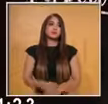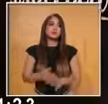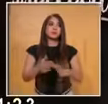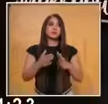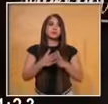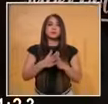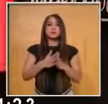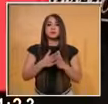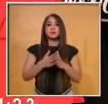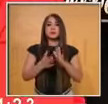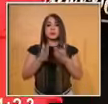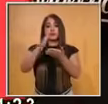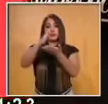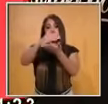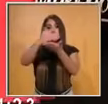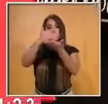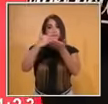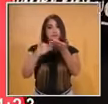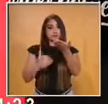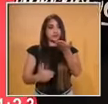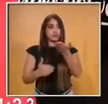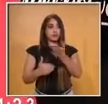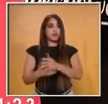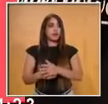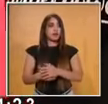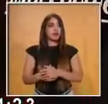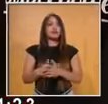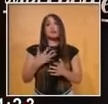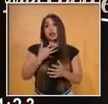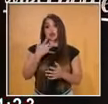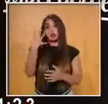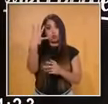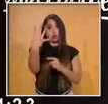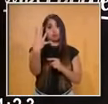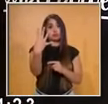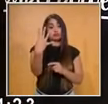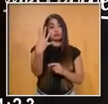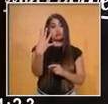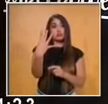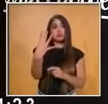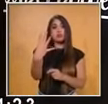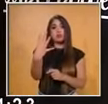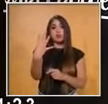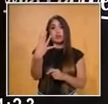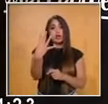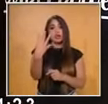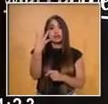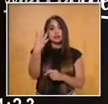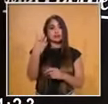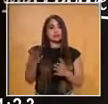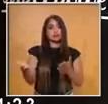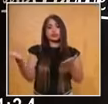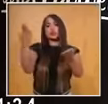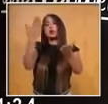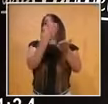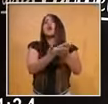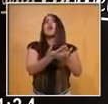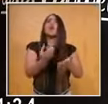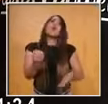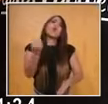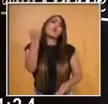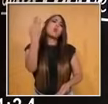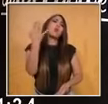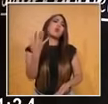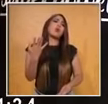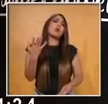de manera completa. Fíjate, tenemos 4 partes. De esas 4 partes, al poner encima el medio, ¿cuántas partes